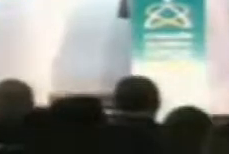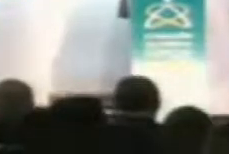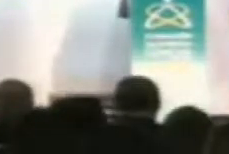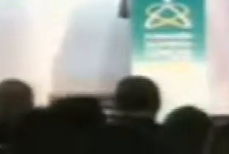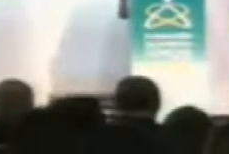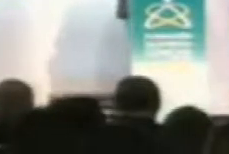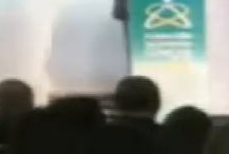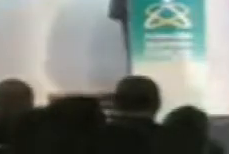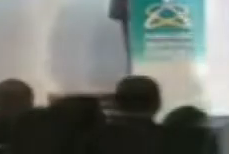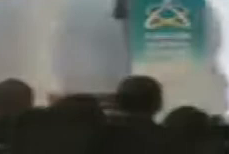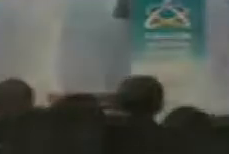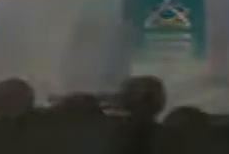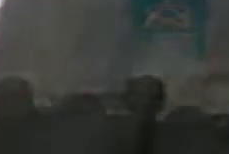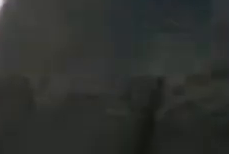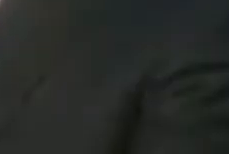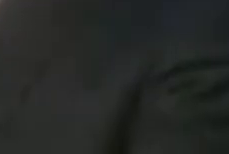Muy buenos días.